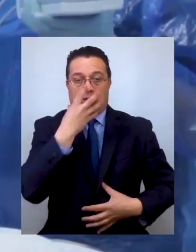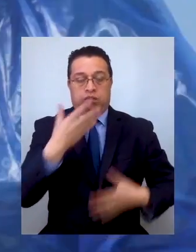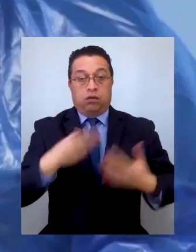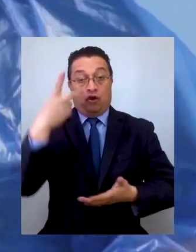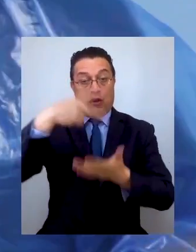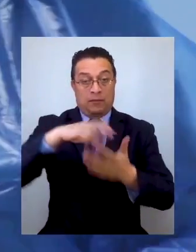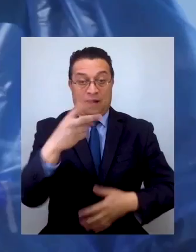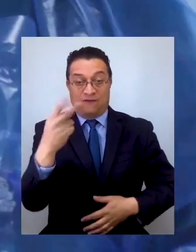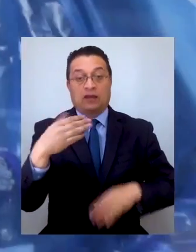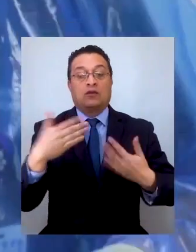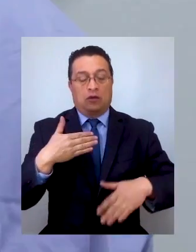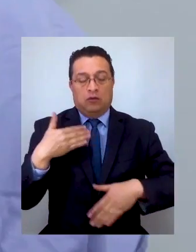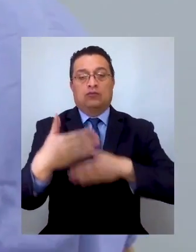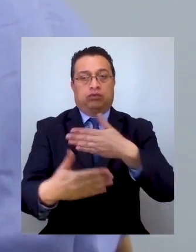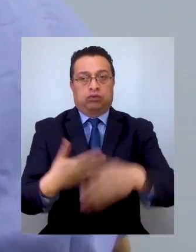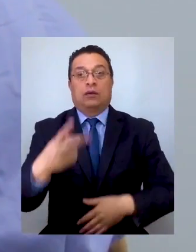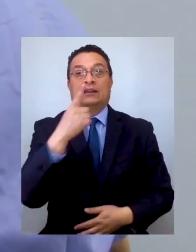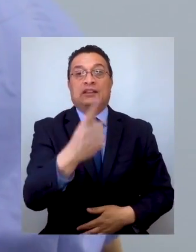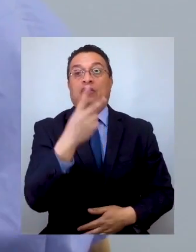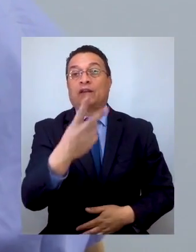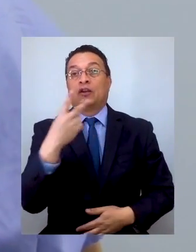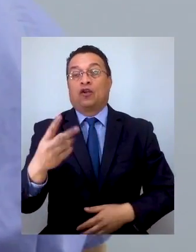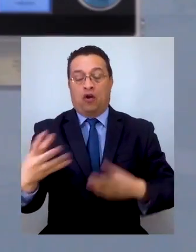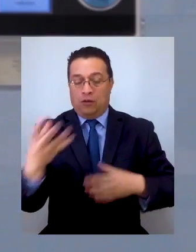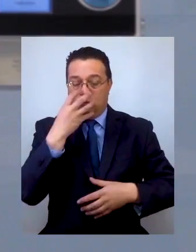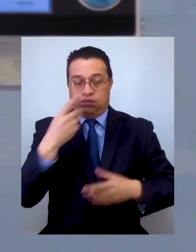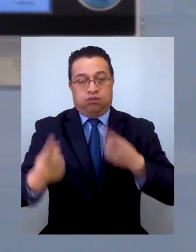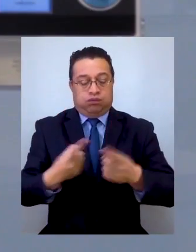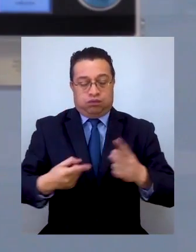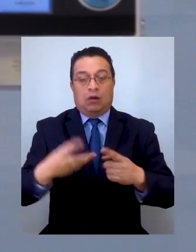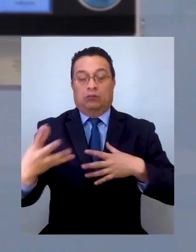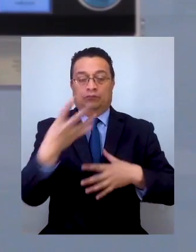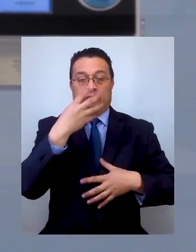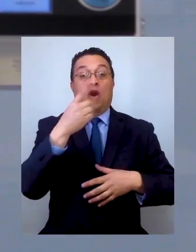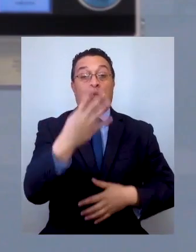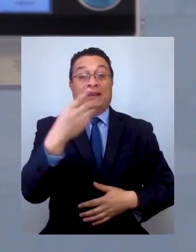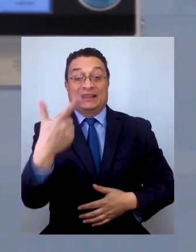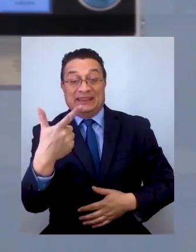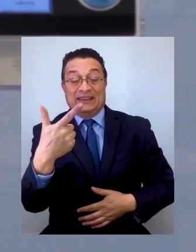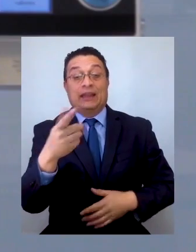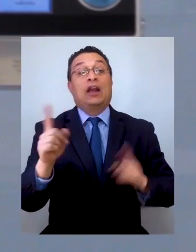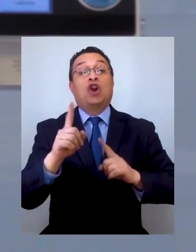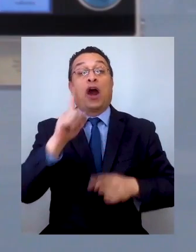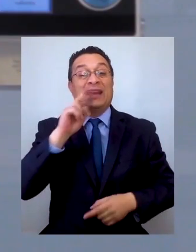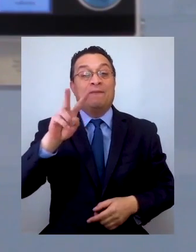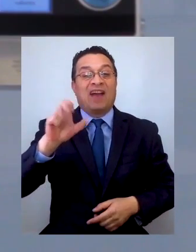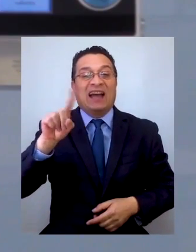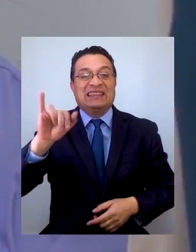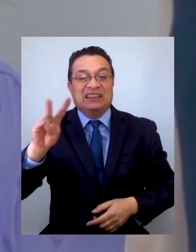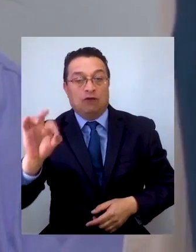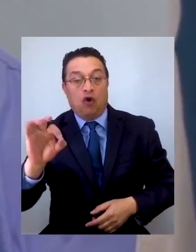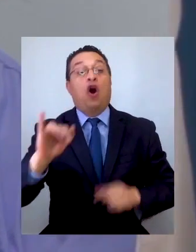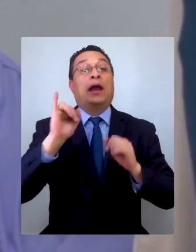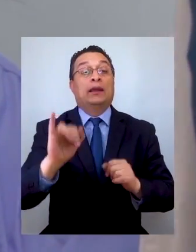el 2020 pusimos en operación 122 ventiladores mecánicos invasivos, 47 ventiladores mecánicos no